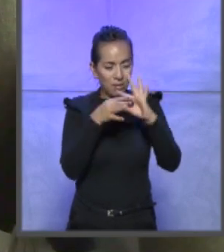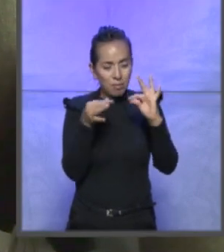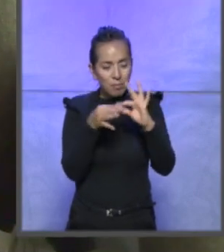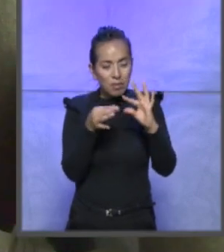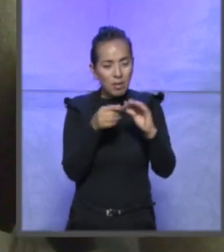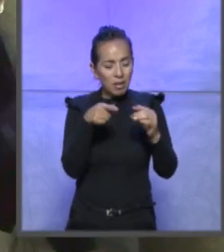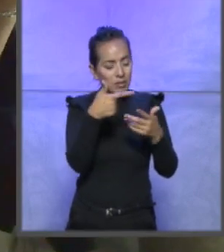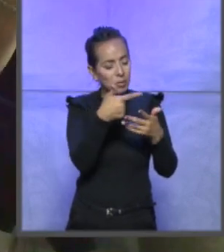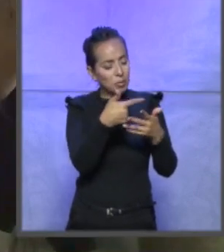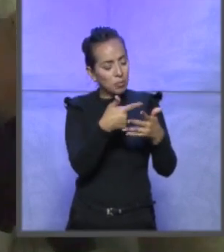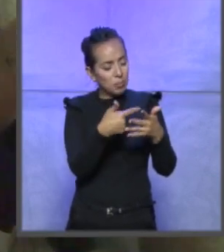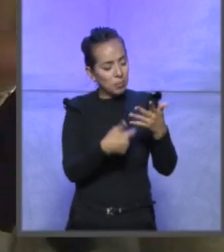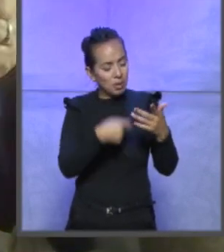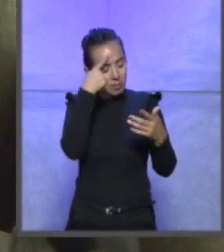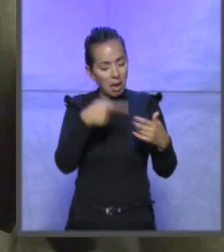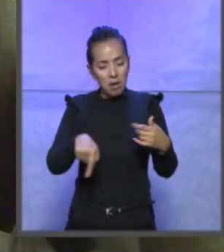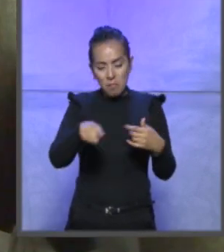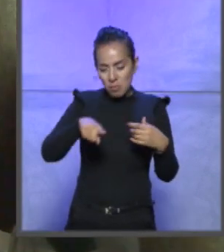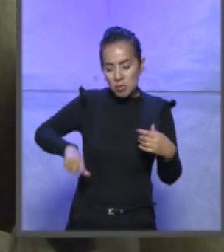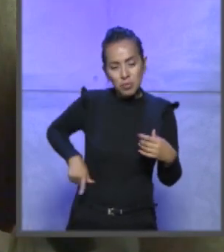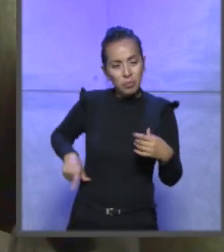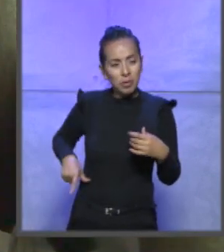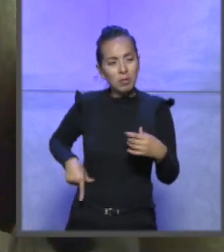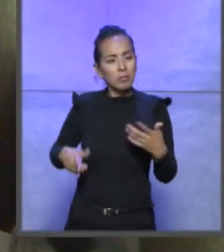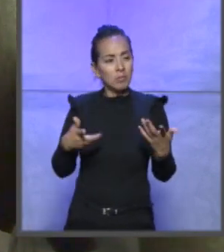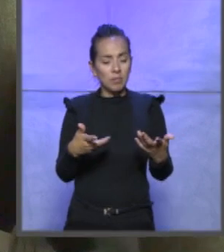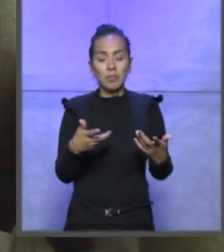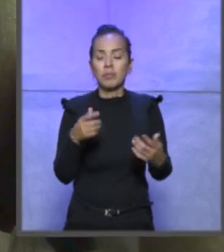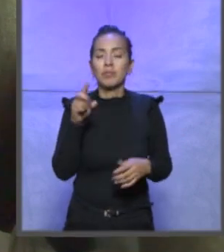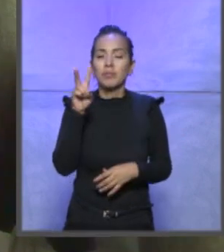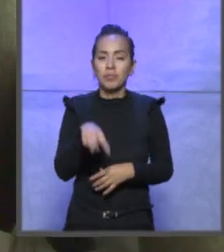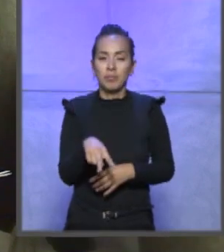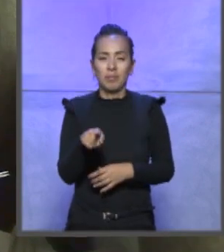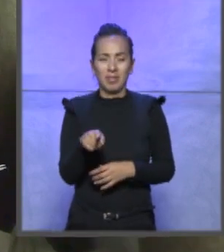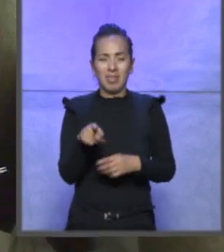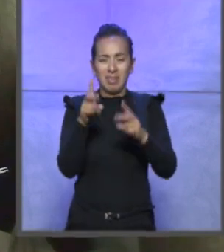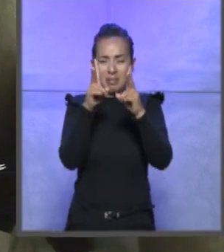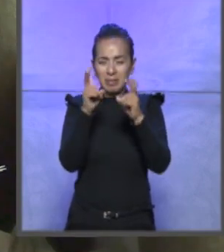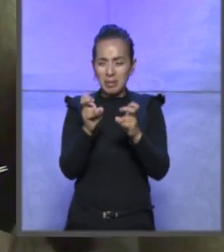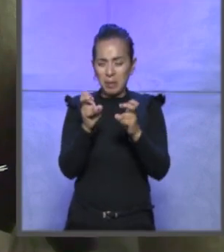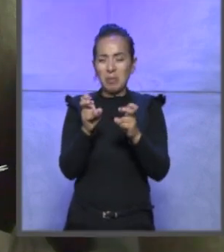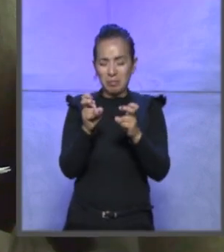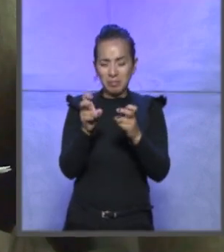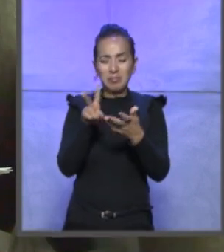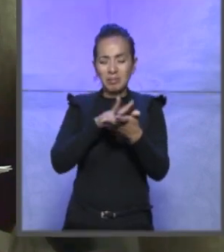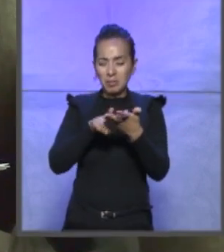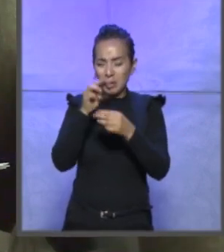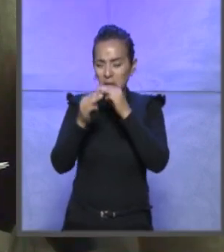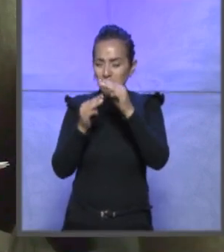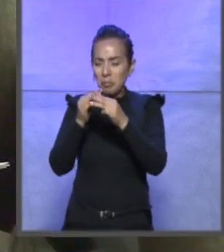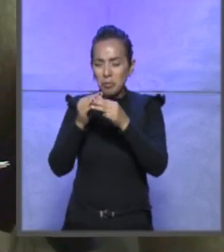diciendo, en esta agenda para los gobiernos. Y efectivamente, el tema del medio ambiente es una de